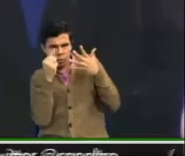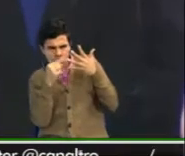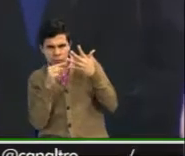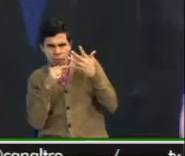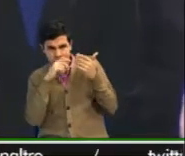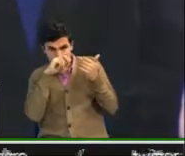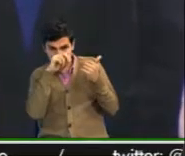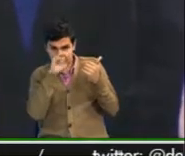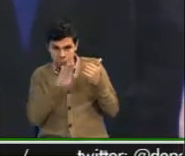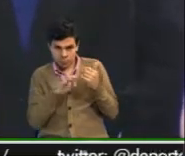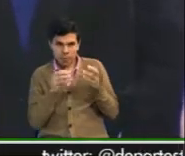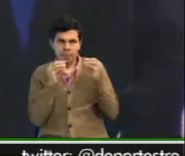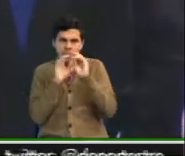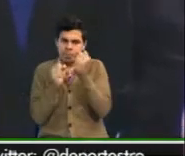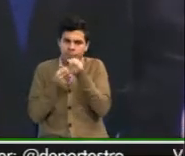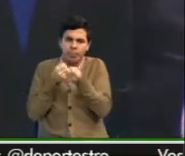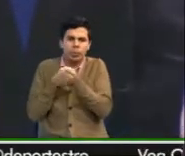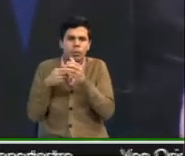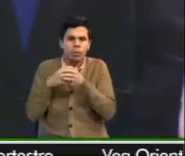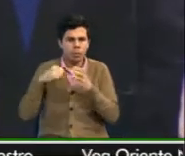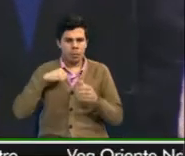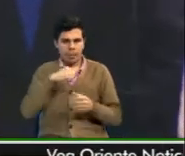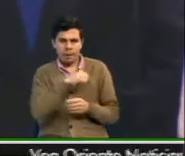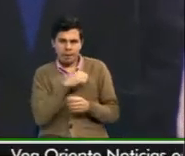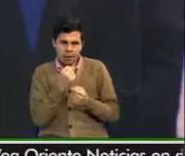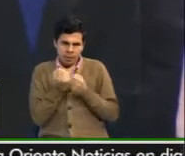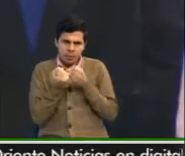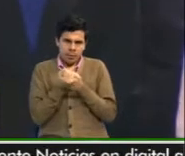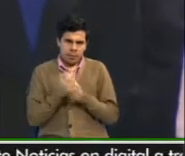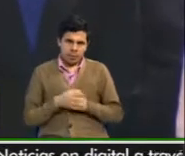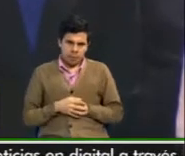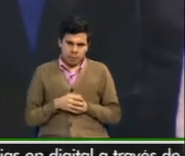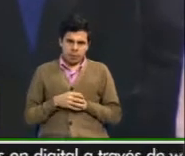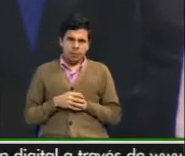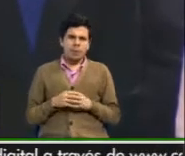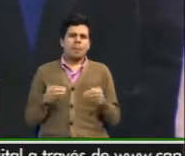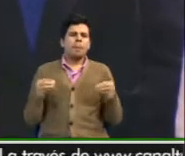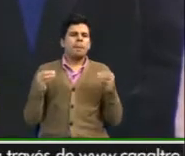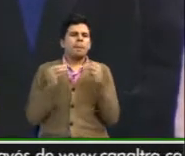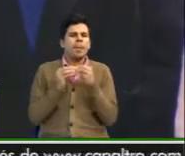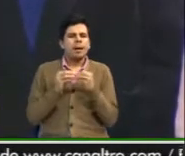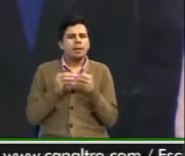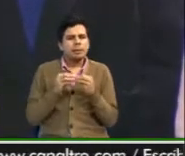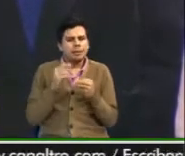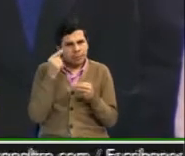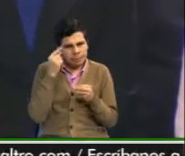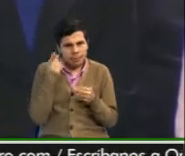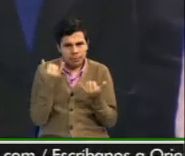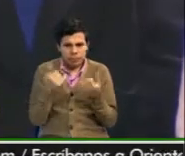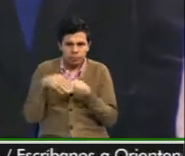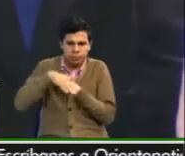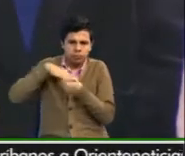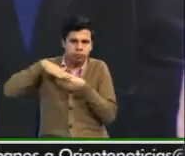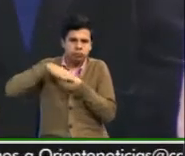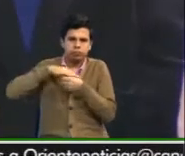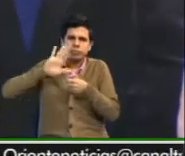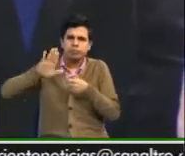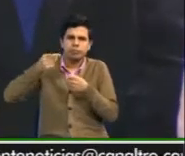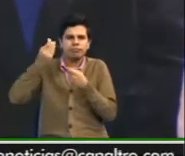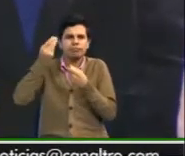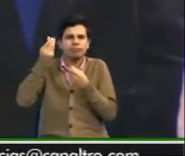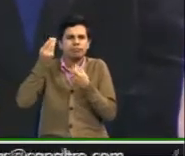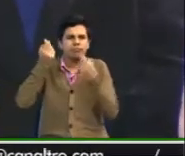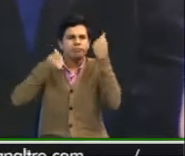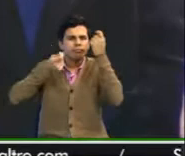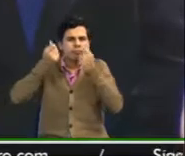con el apoyo del sector privado por otro lado está la atención a la situación económica y social